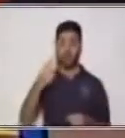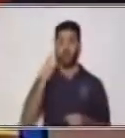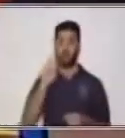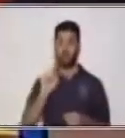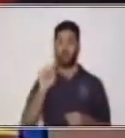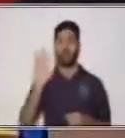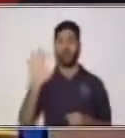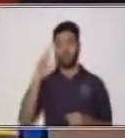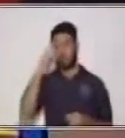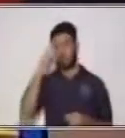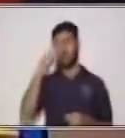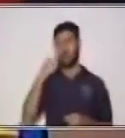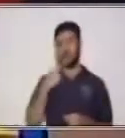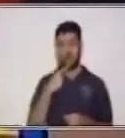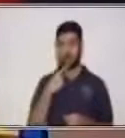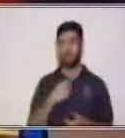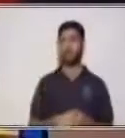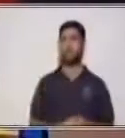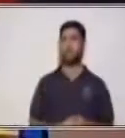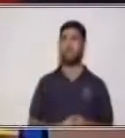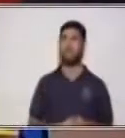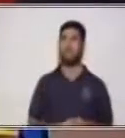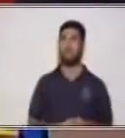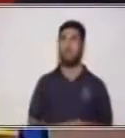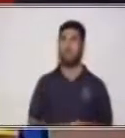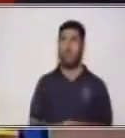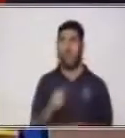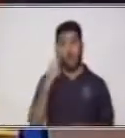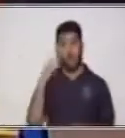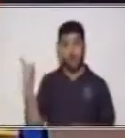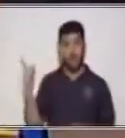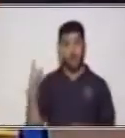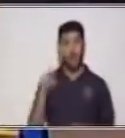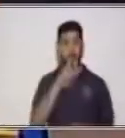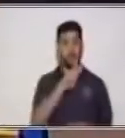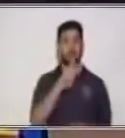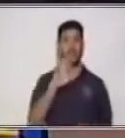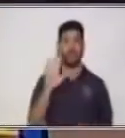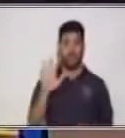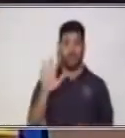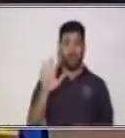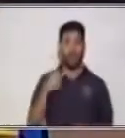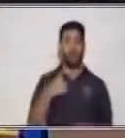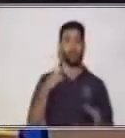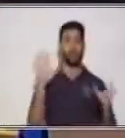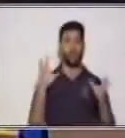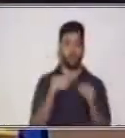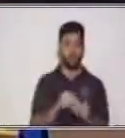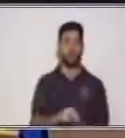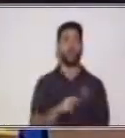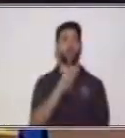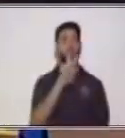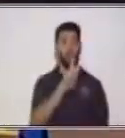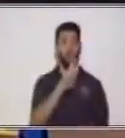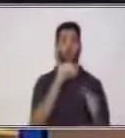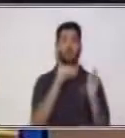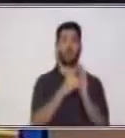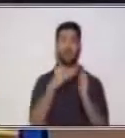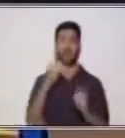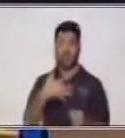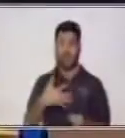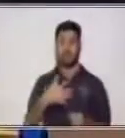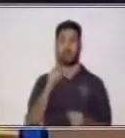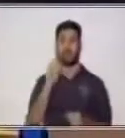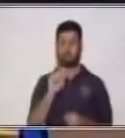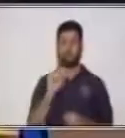5 centavos. Tengo una moneda de 25 tengo dos quetzales